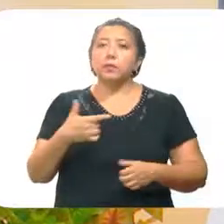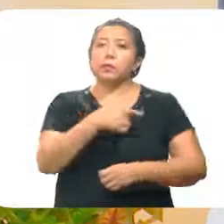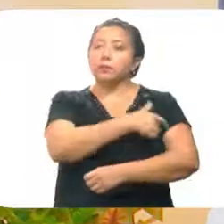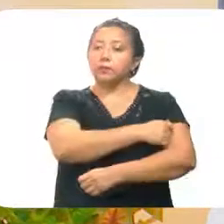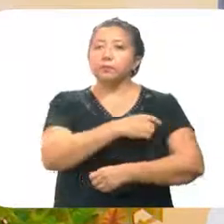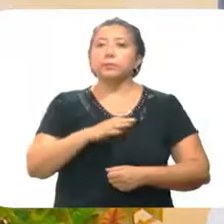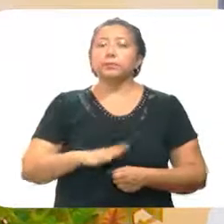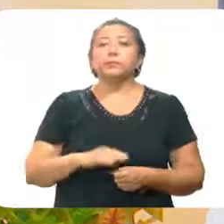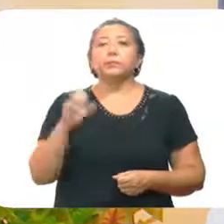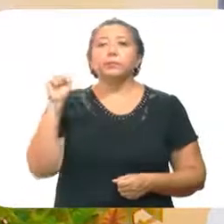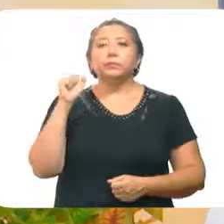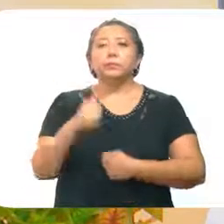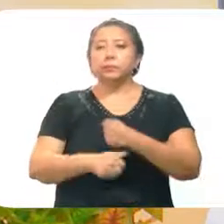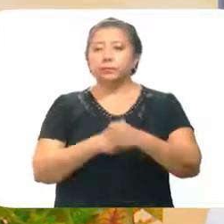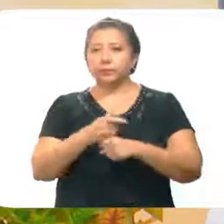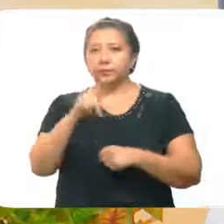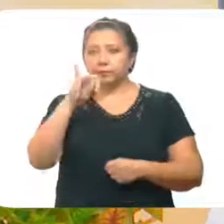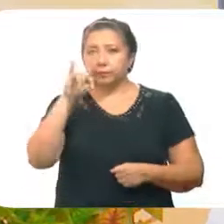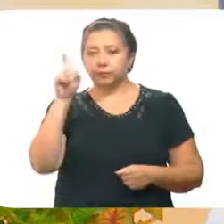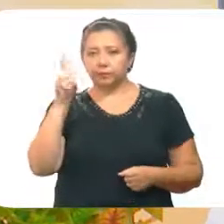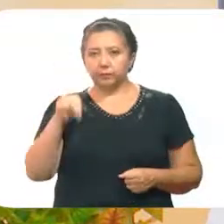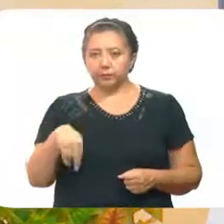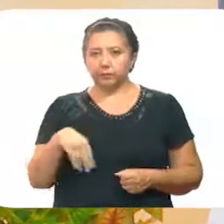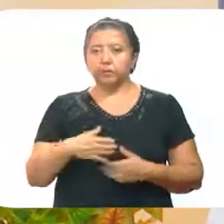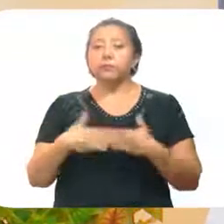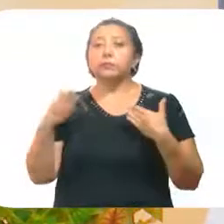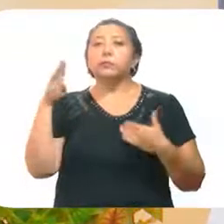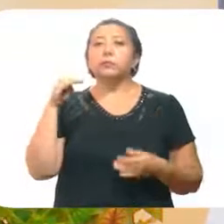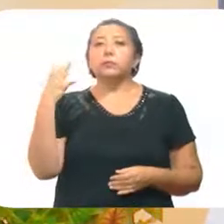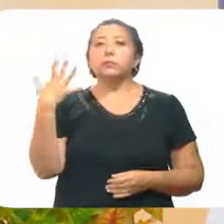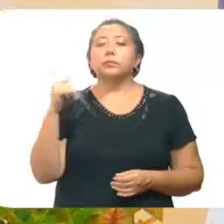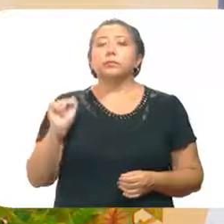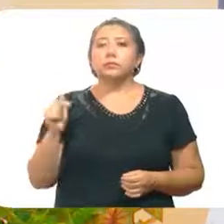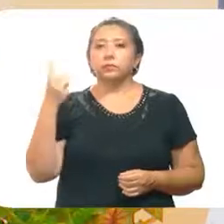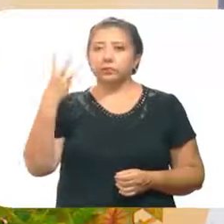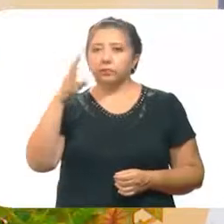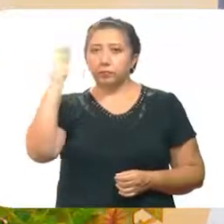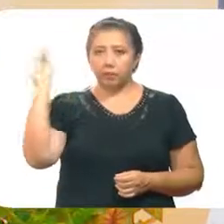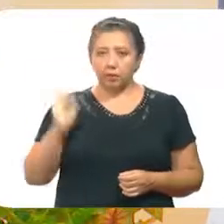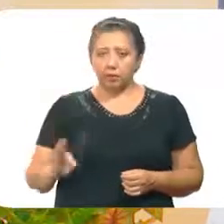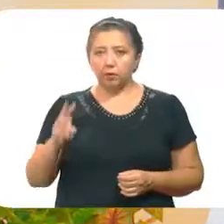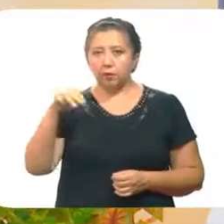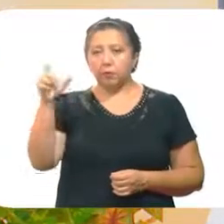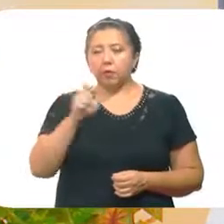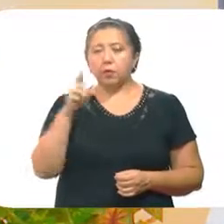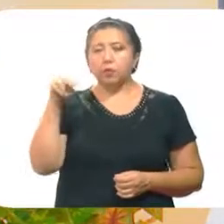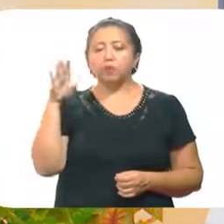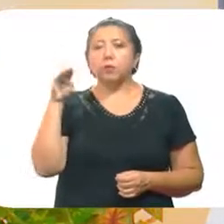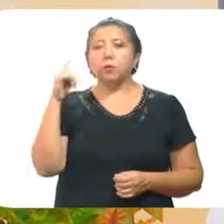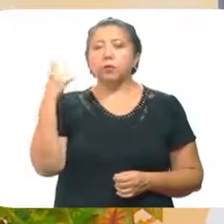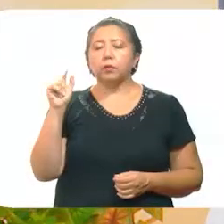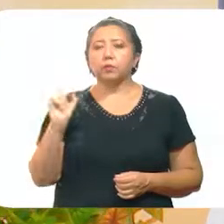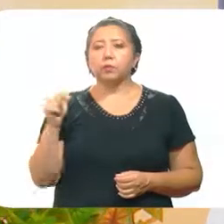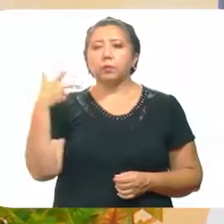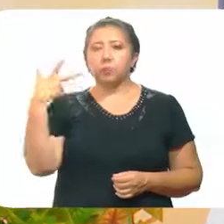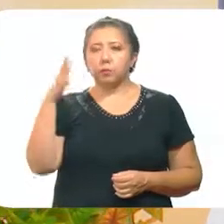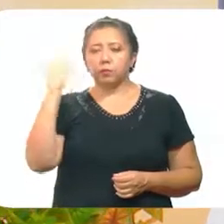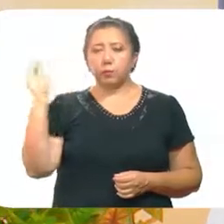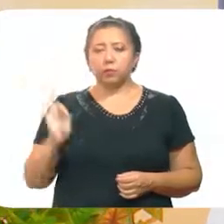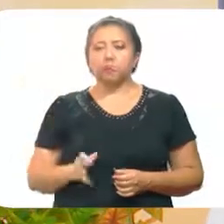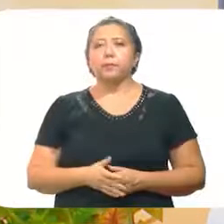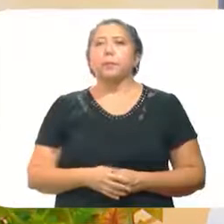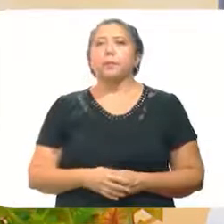aplicando vacunas a mayores de 60 años en Tizimín, no con el avance del 95.3% y Mashcanú